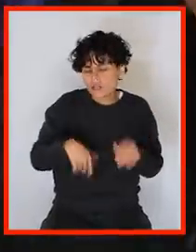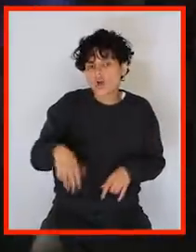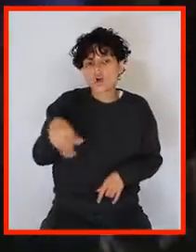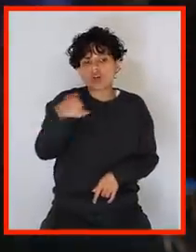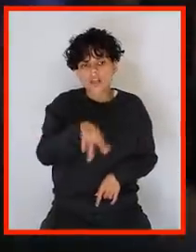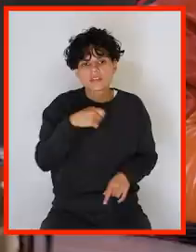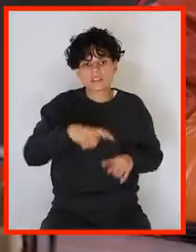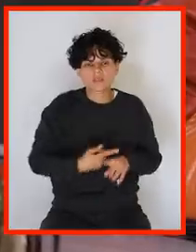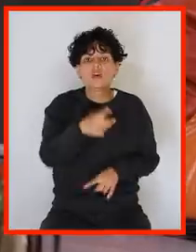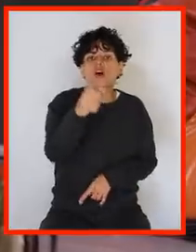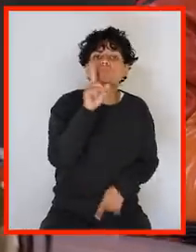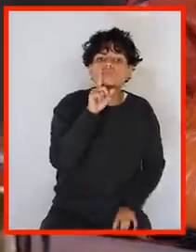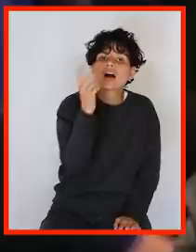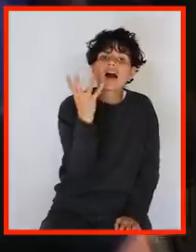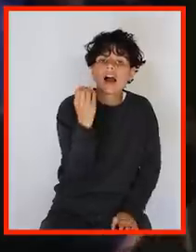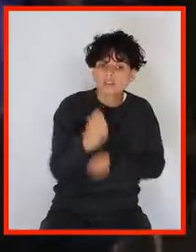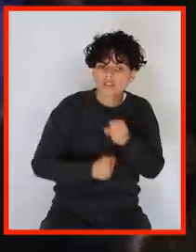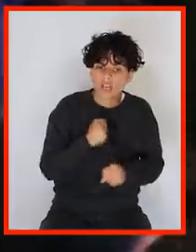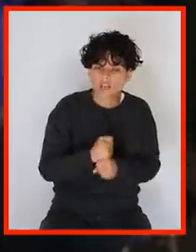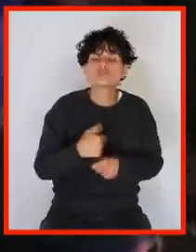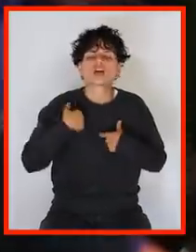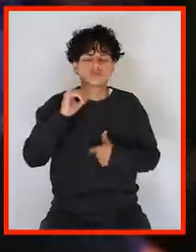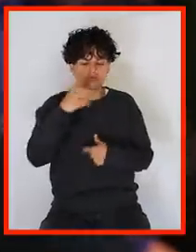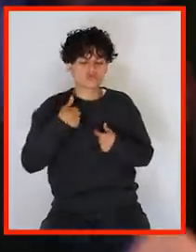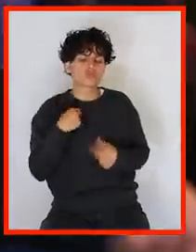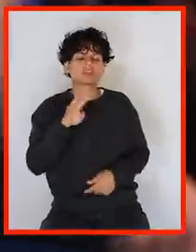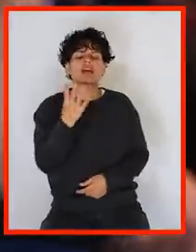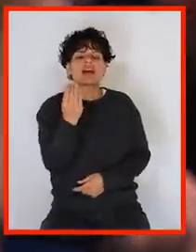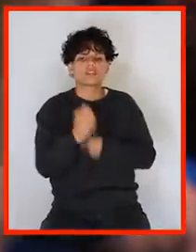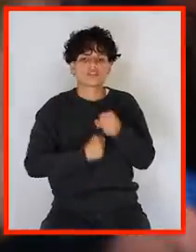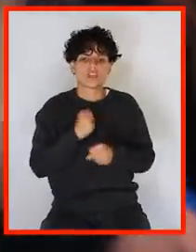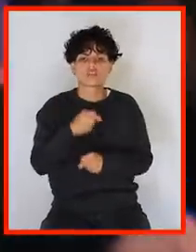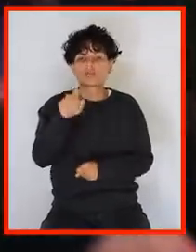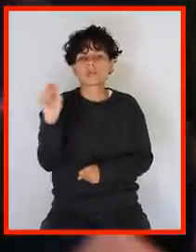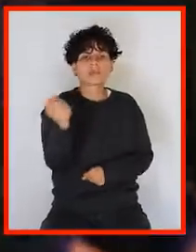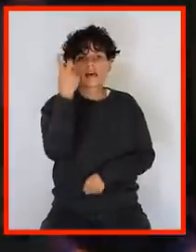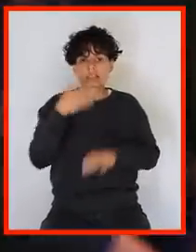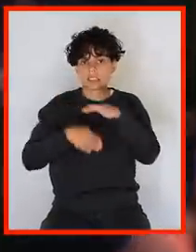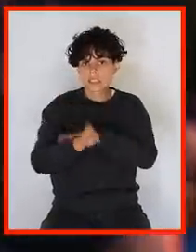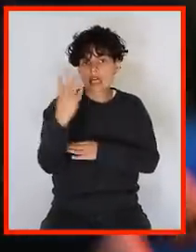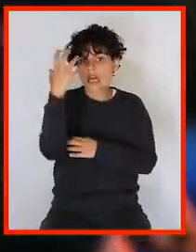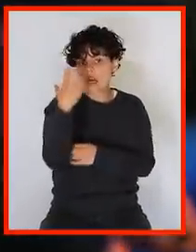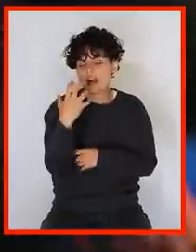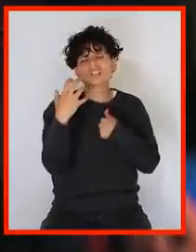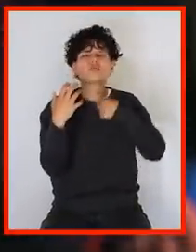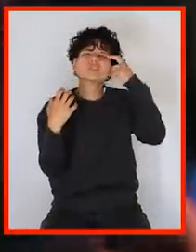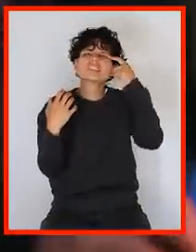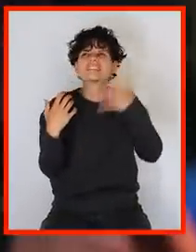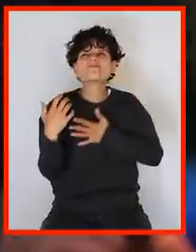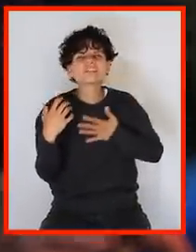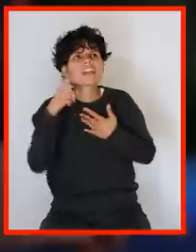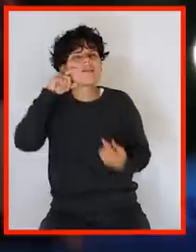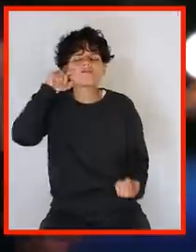serio. No. Ya, Julio. ¿Tenés 14 años? No, mira, tenía 14 años. ¿Ya? Yo fui a ver como primera vez al estudio, ¿cachai? ¿Ya? Puta, mi sueño era